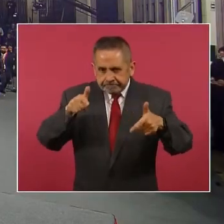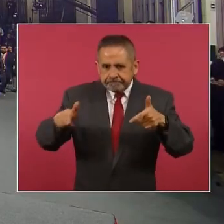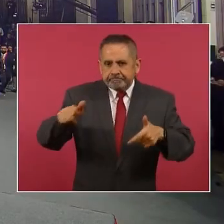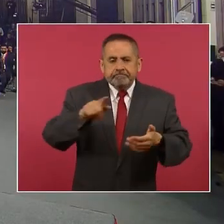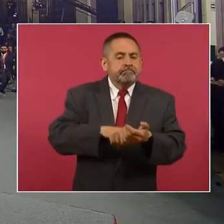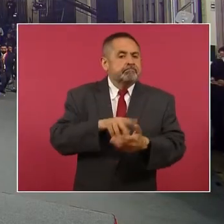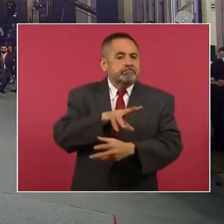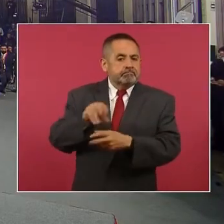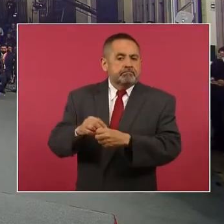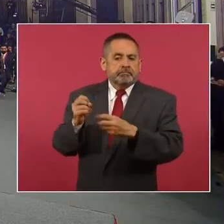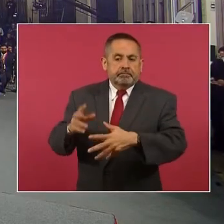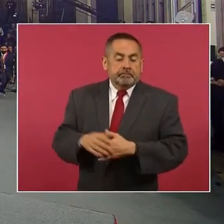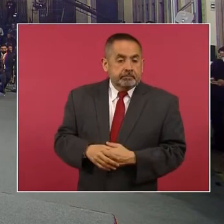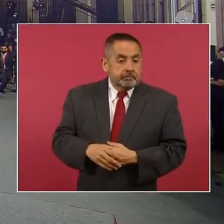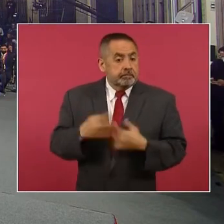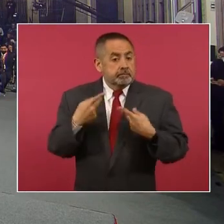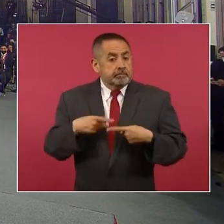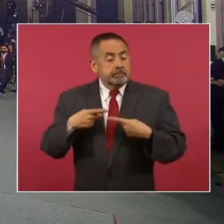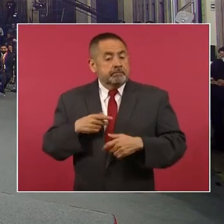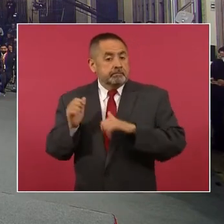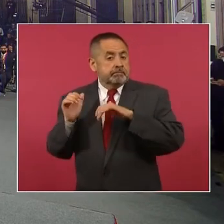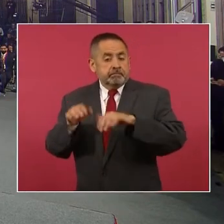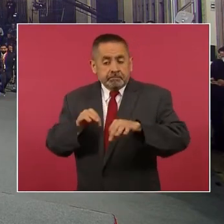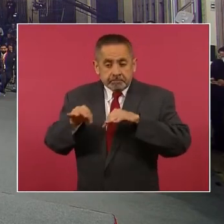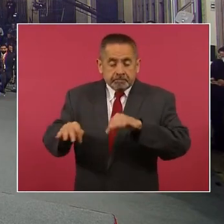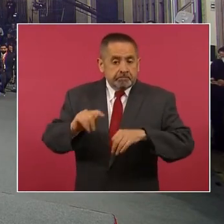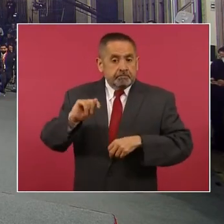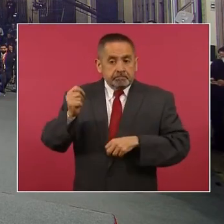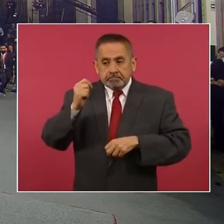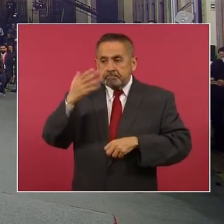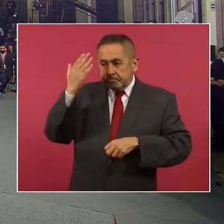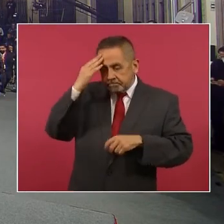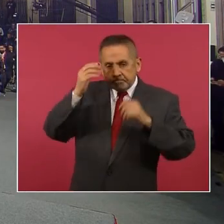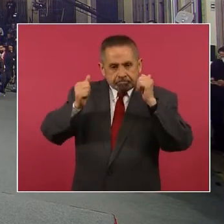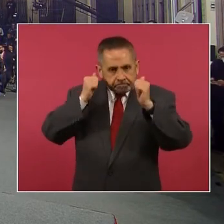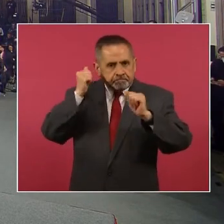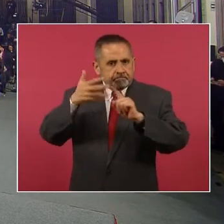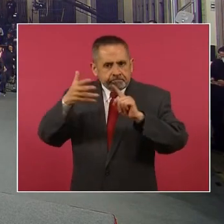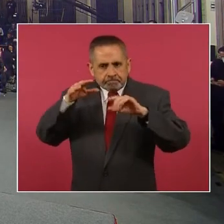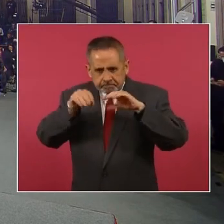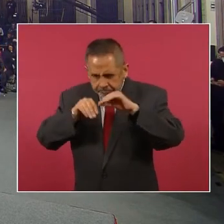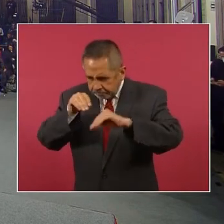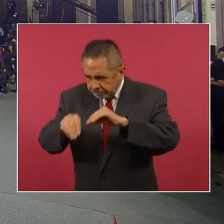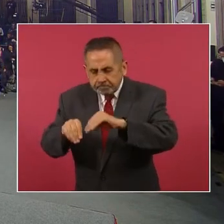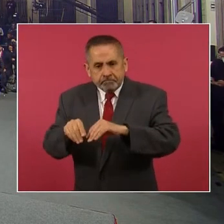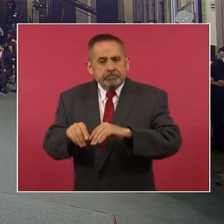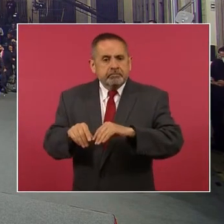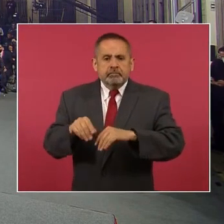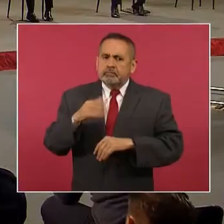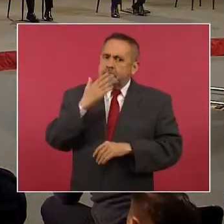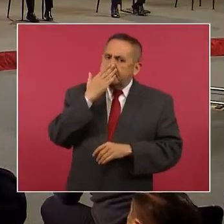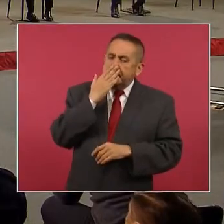de trabajadores, técnicos, arqueólogos y una